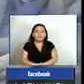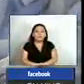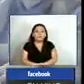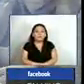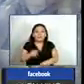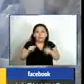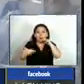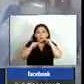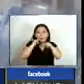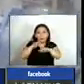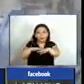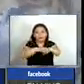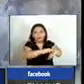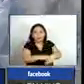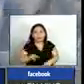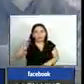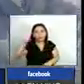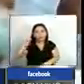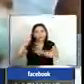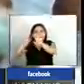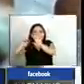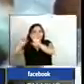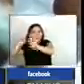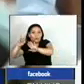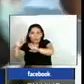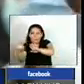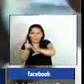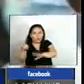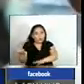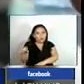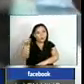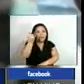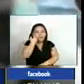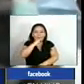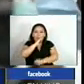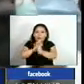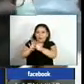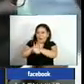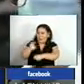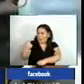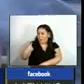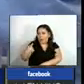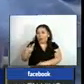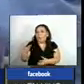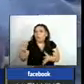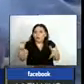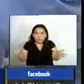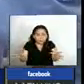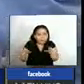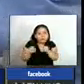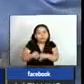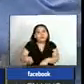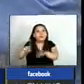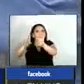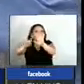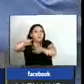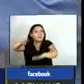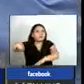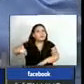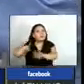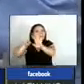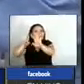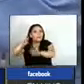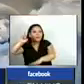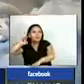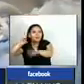Autoridades reportan 298 casos nuevos de COVID-19 en las últimas horas, elevando a 6.736